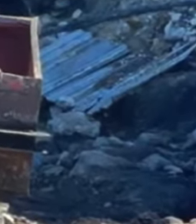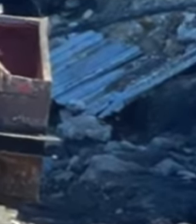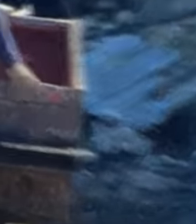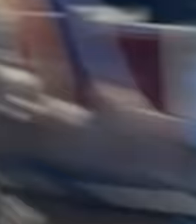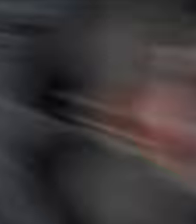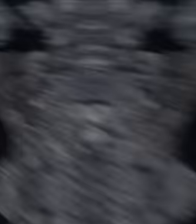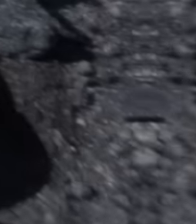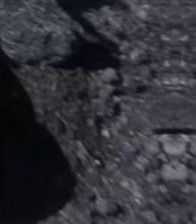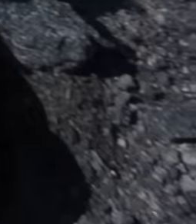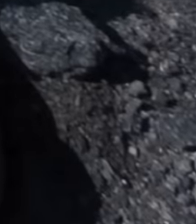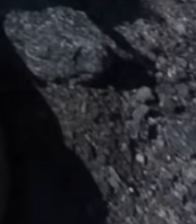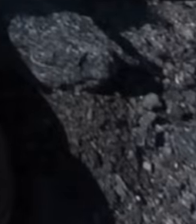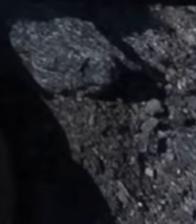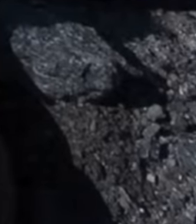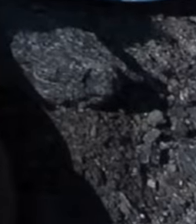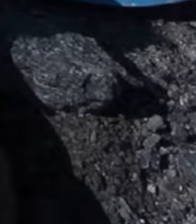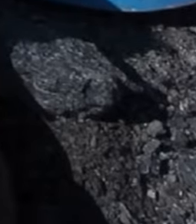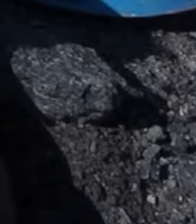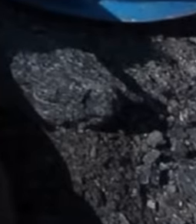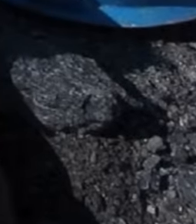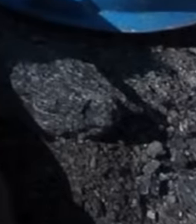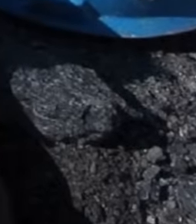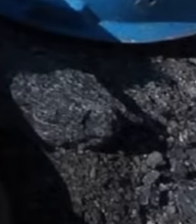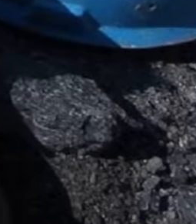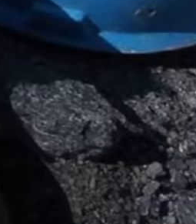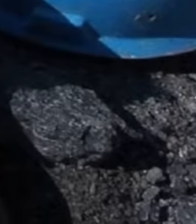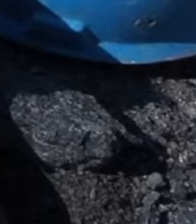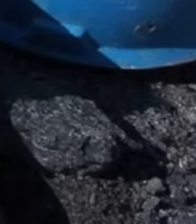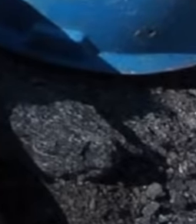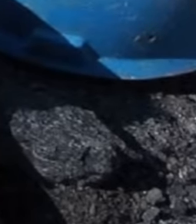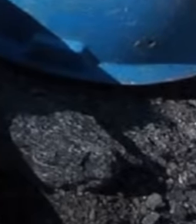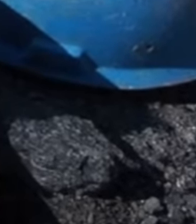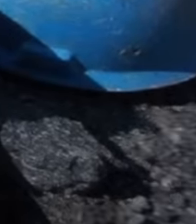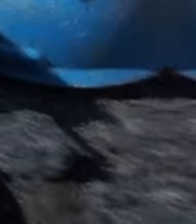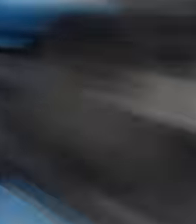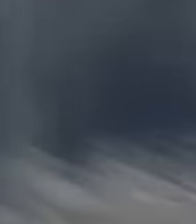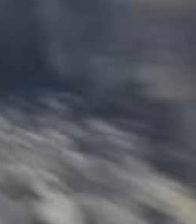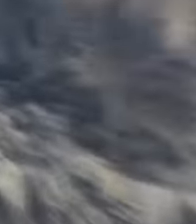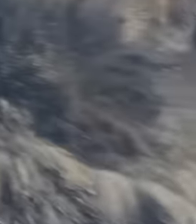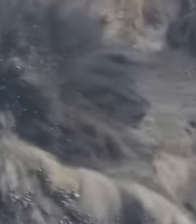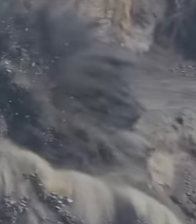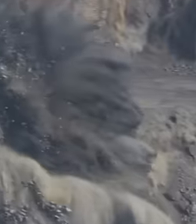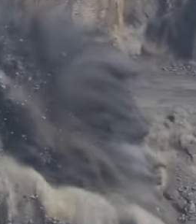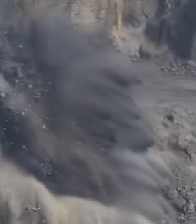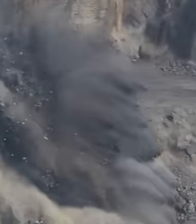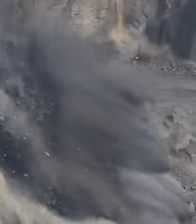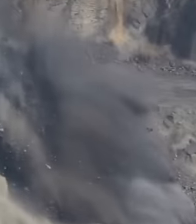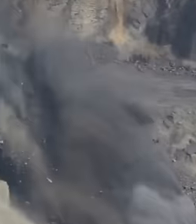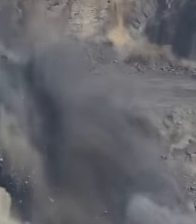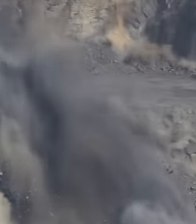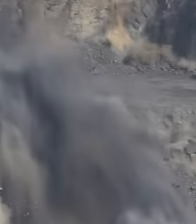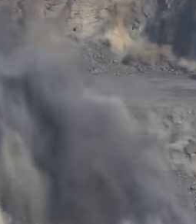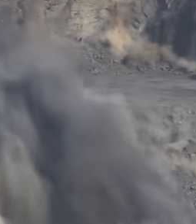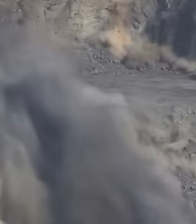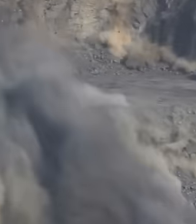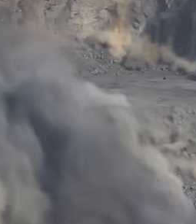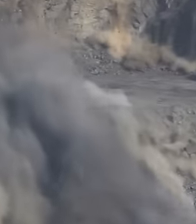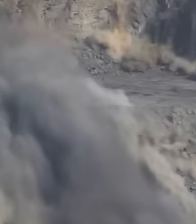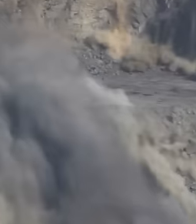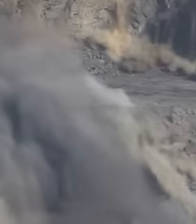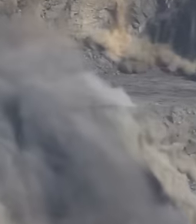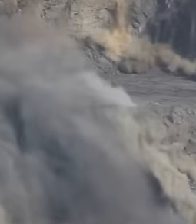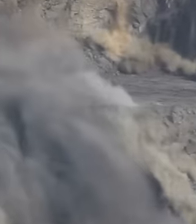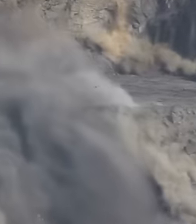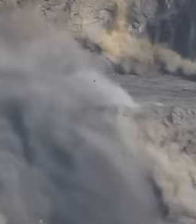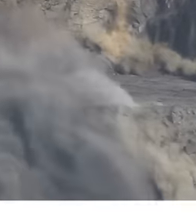de pasta de Conchos, ubicada en Coahuila, tras la tragedia de la explosión que se dio el 19 de febrero